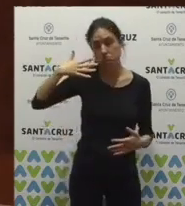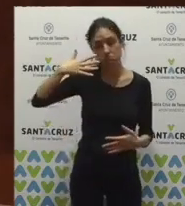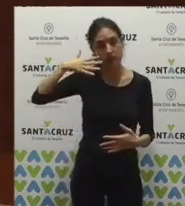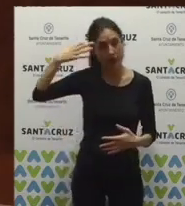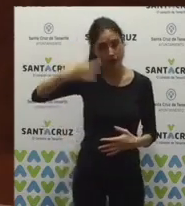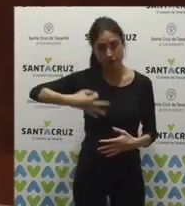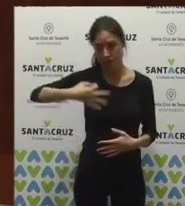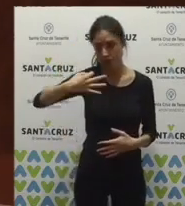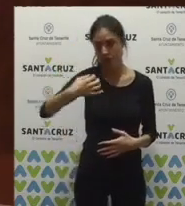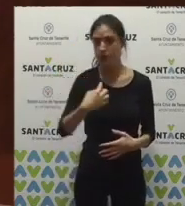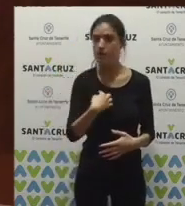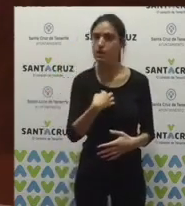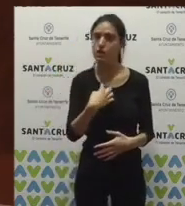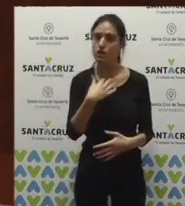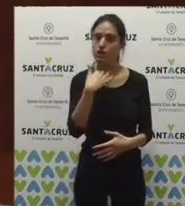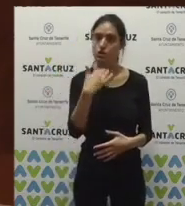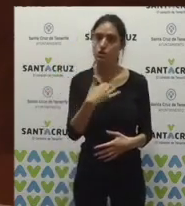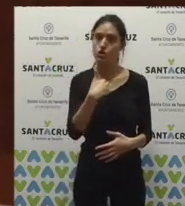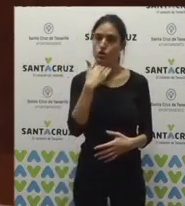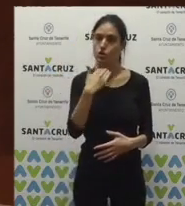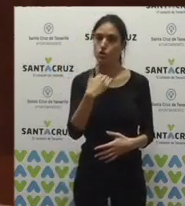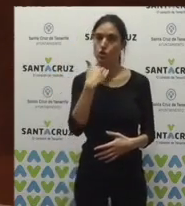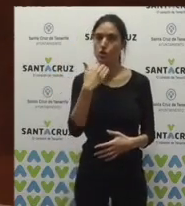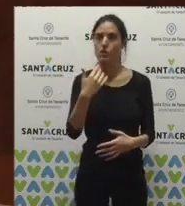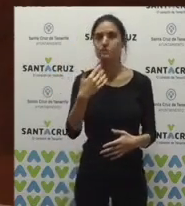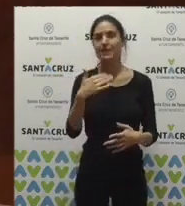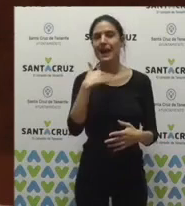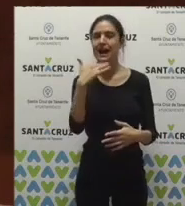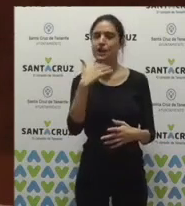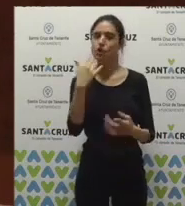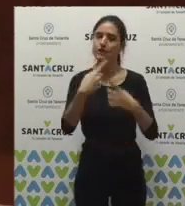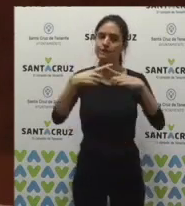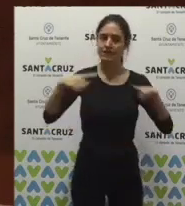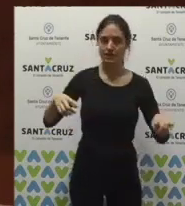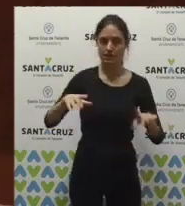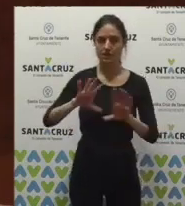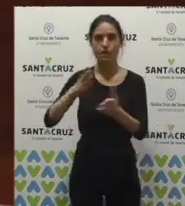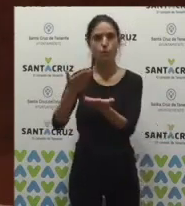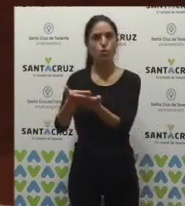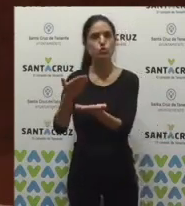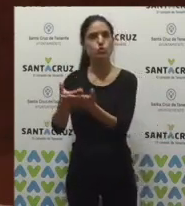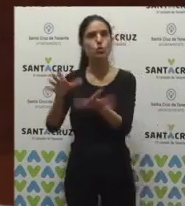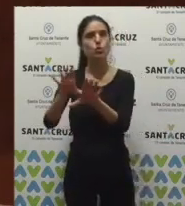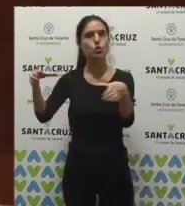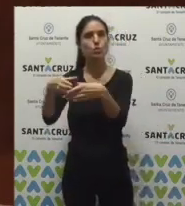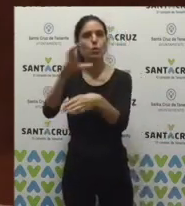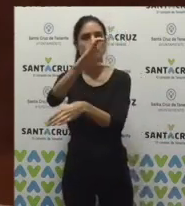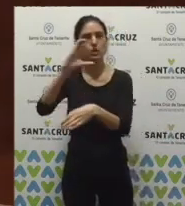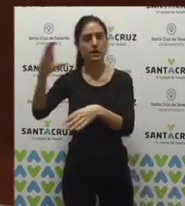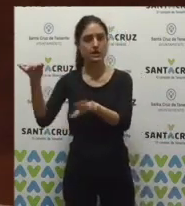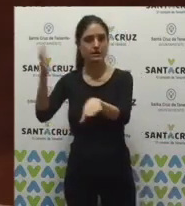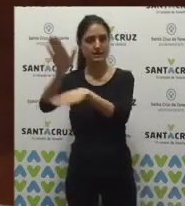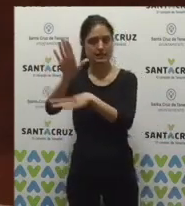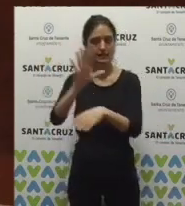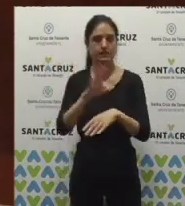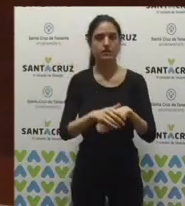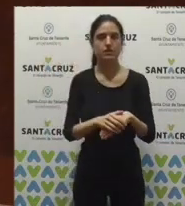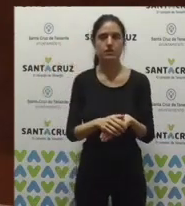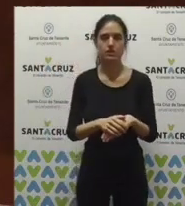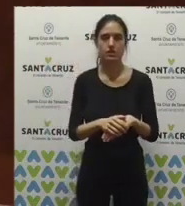un plus diferenciado la que presentó coalición canarias porque ustedes si presentan cuestiones que no están incorporadas en el documento